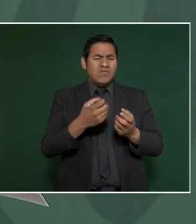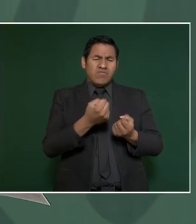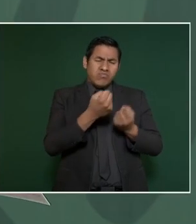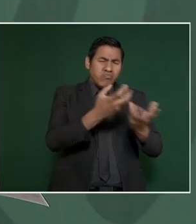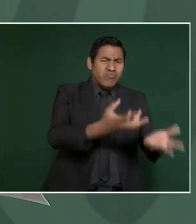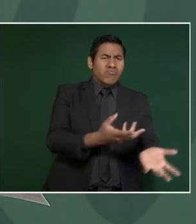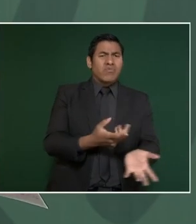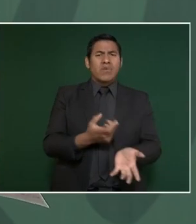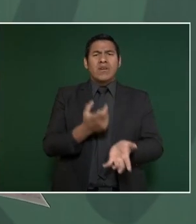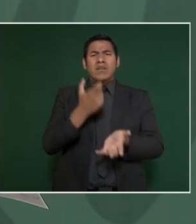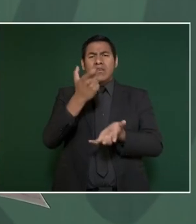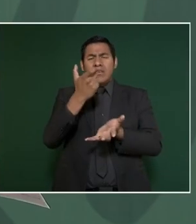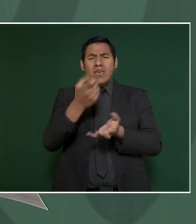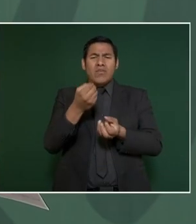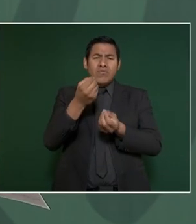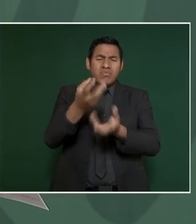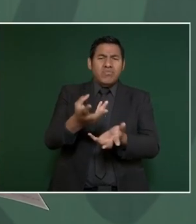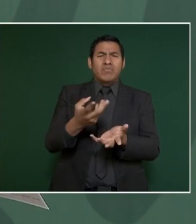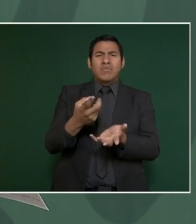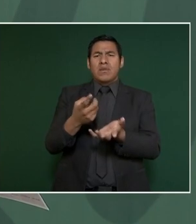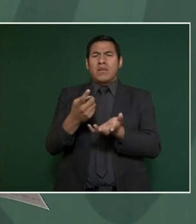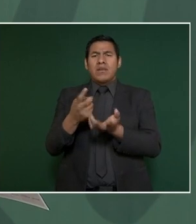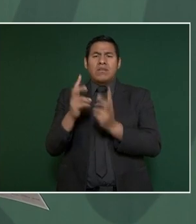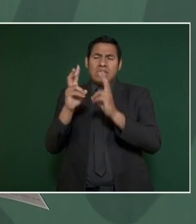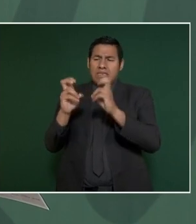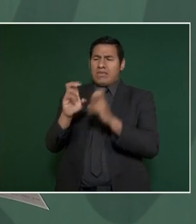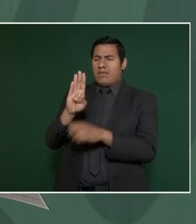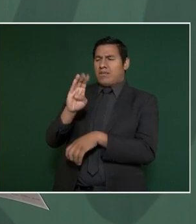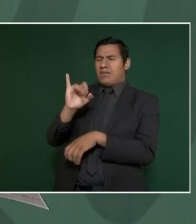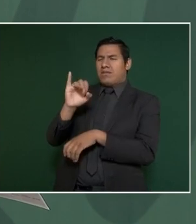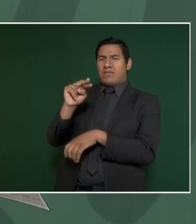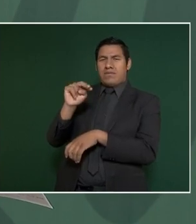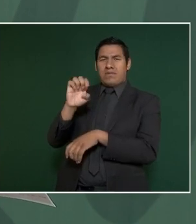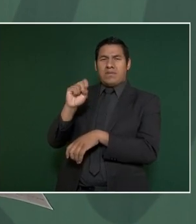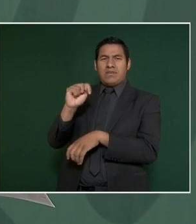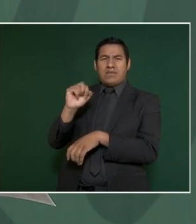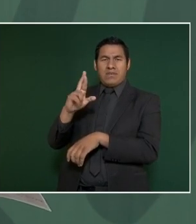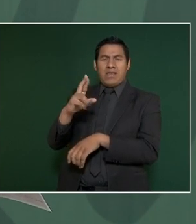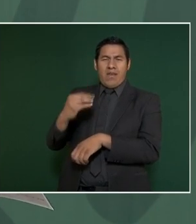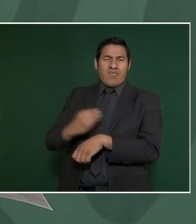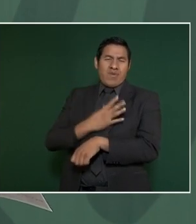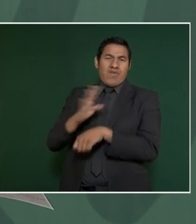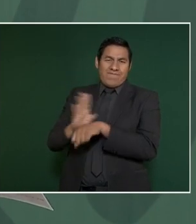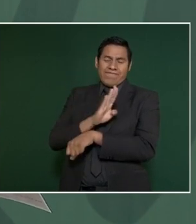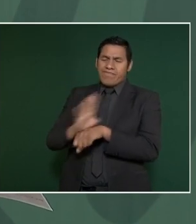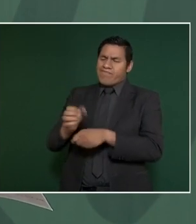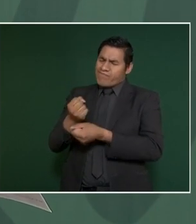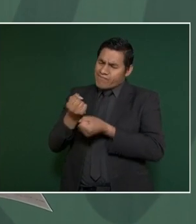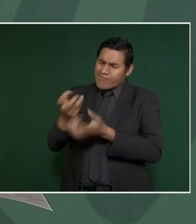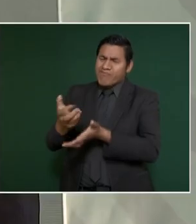bienestar aquí en Tijuana y en